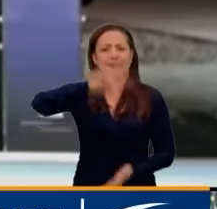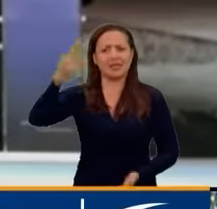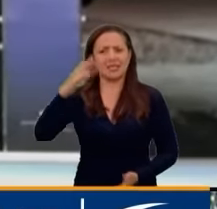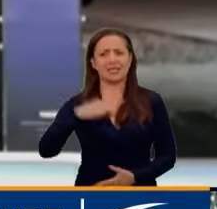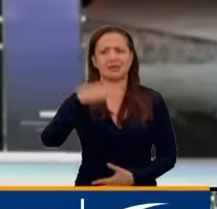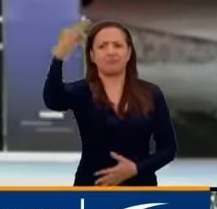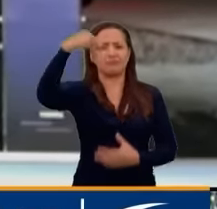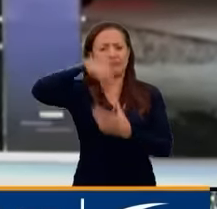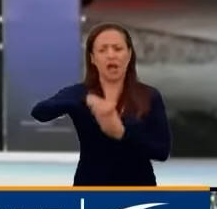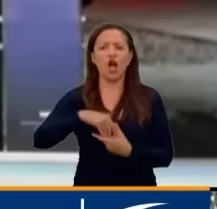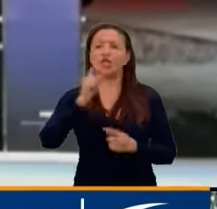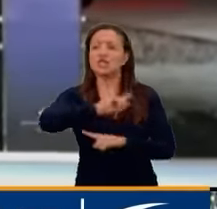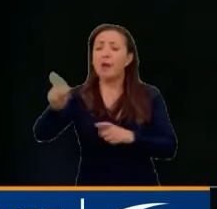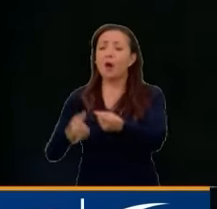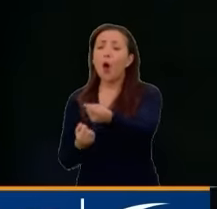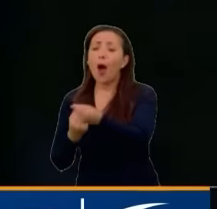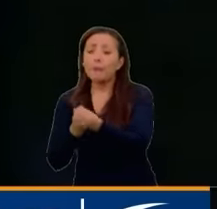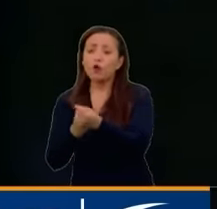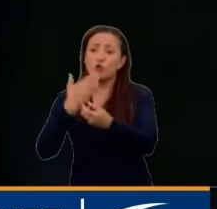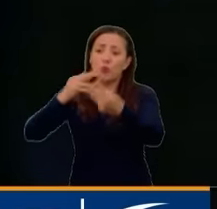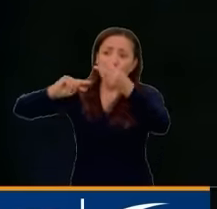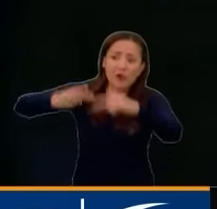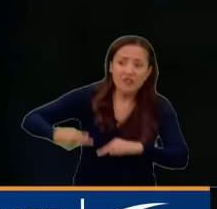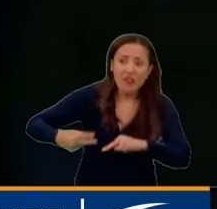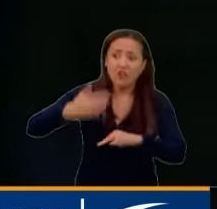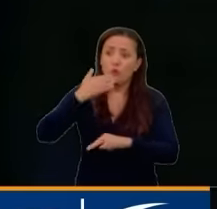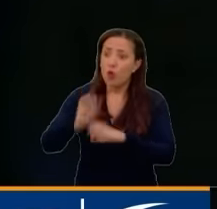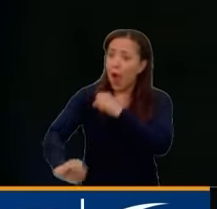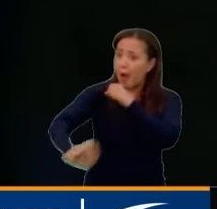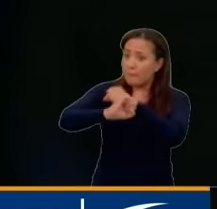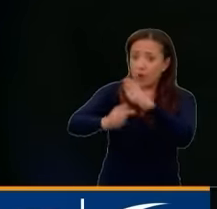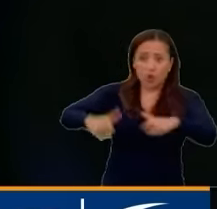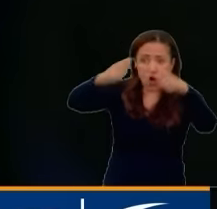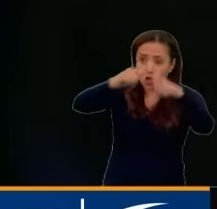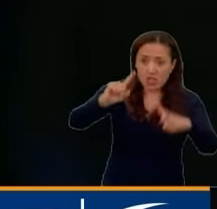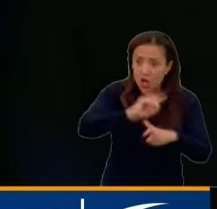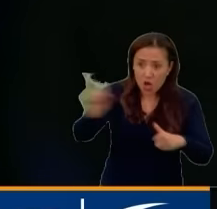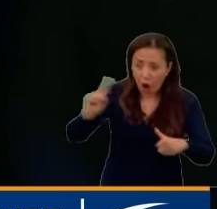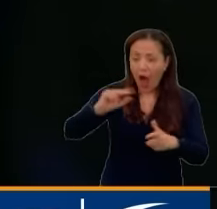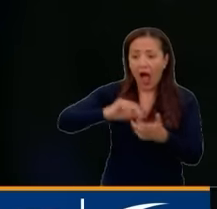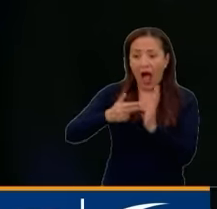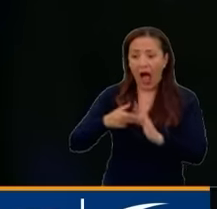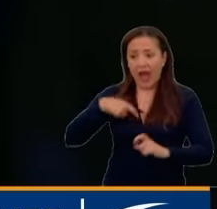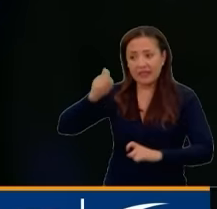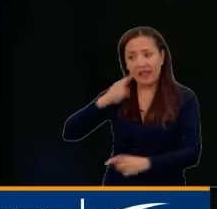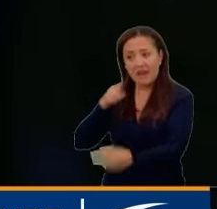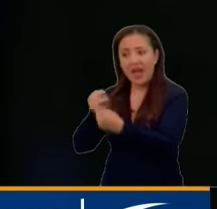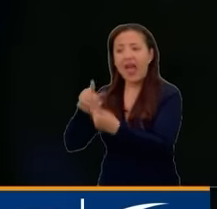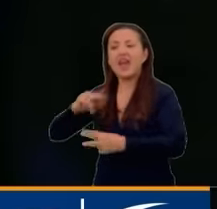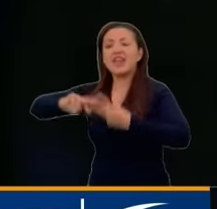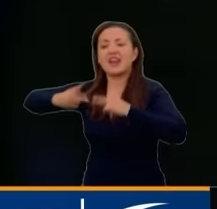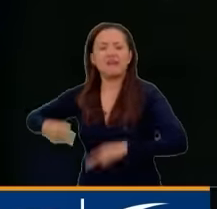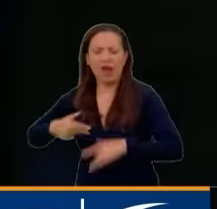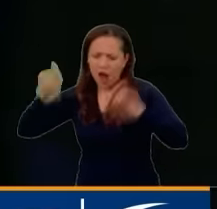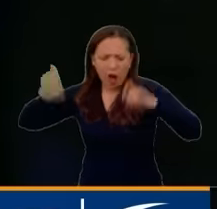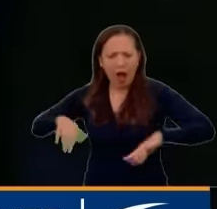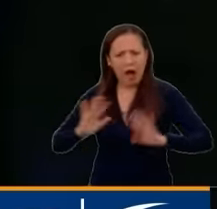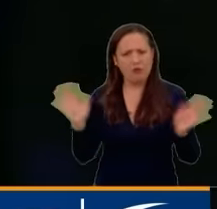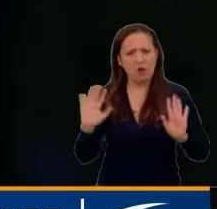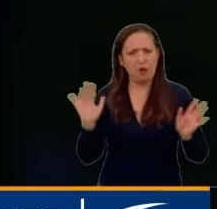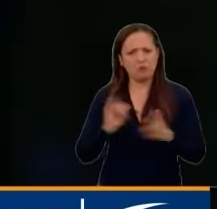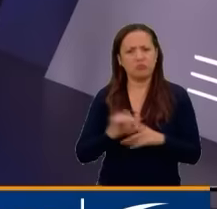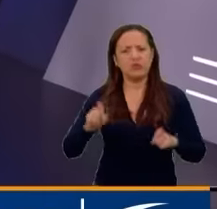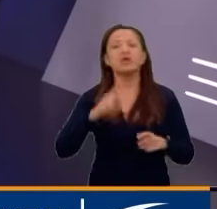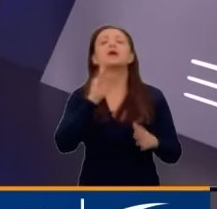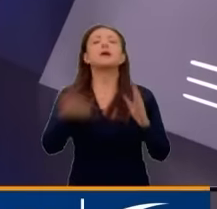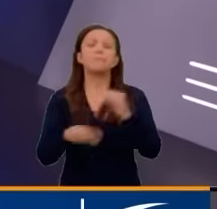referendo si sus propuestas no eran aprobadas por el Congreso de la República. Eso fue en el debate para estas elecciones. Y otra fue en